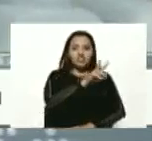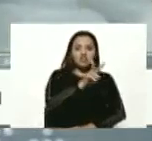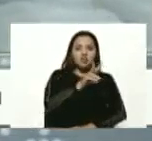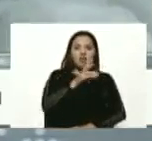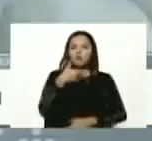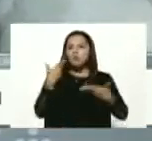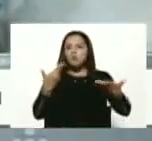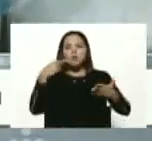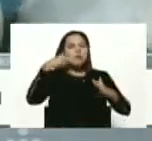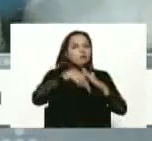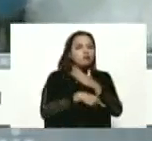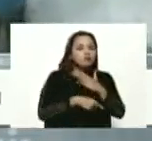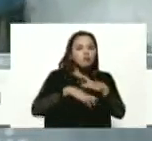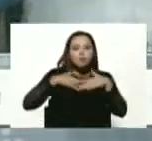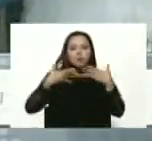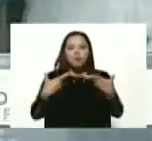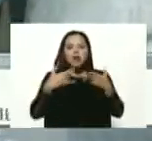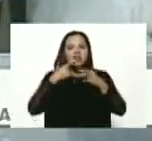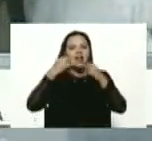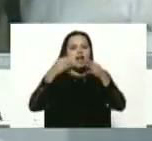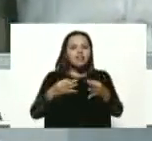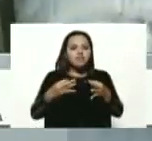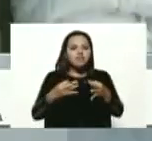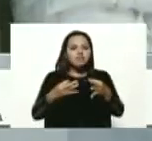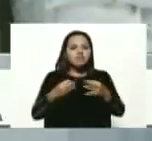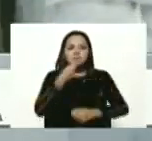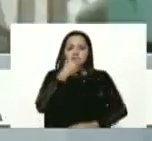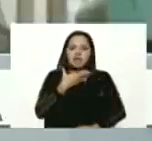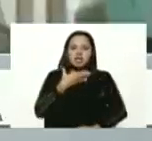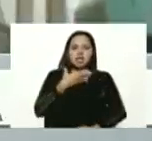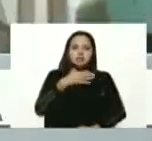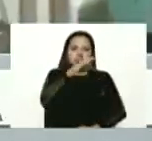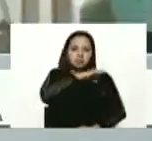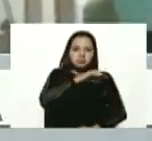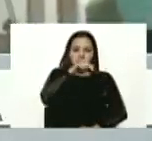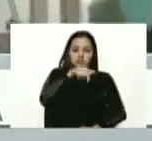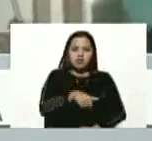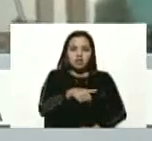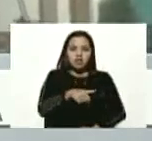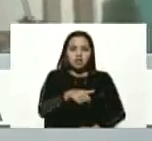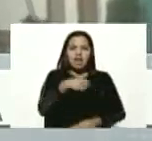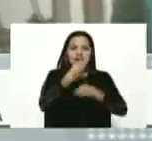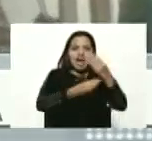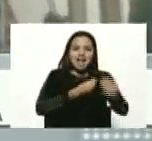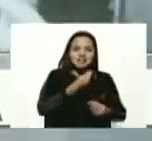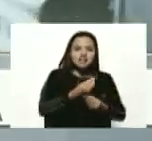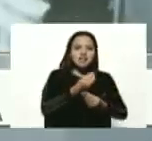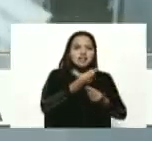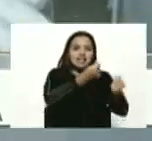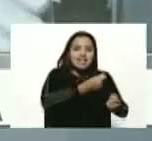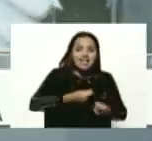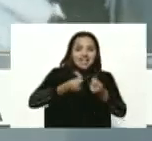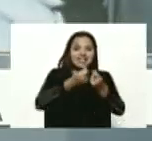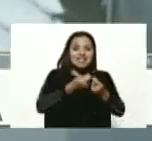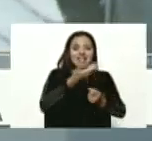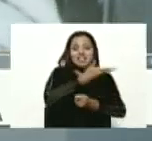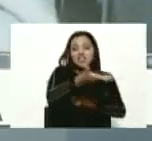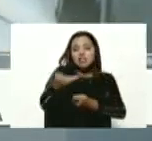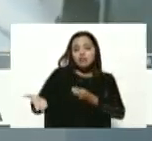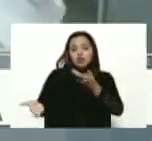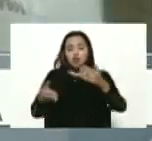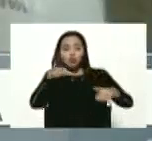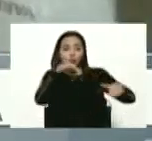cuál es más real. Nuestro estado de bienestar se basa en la creación de riqueza y distribución justa de la riqueza